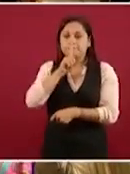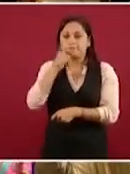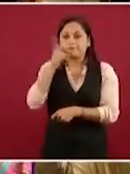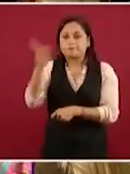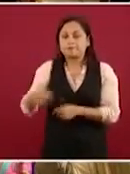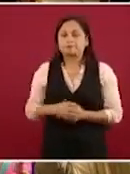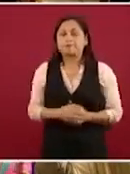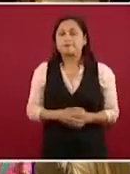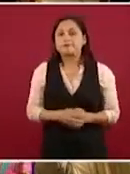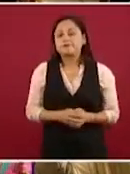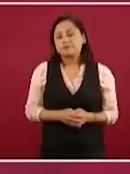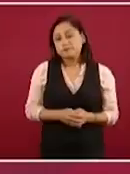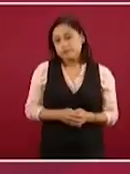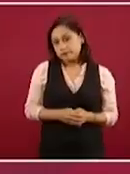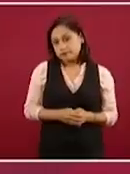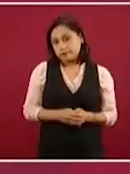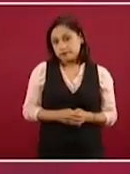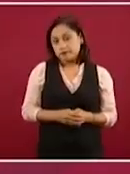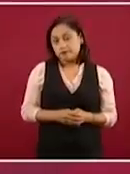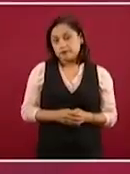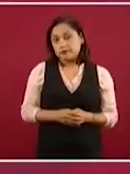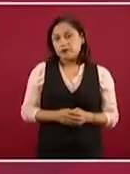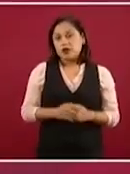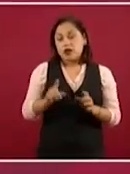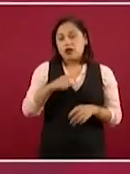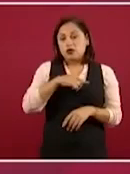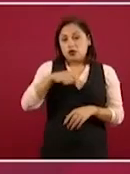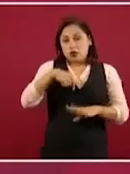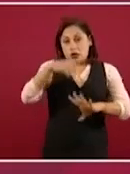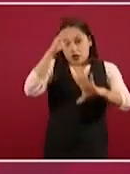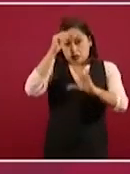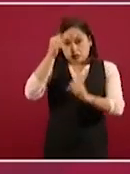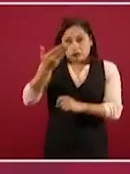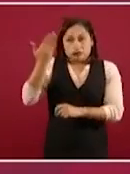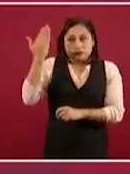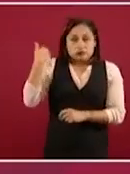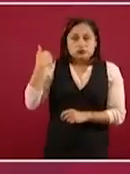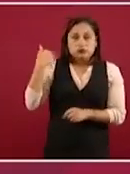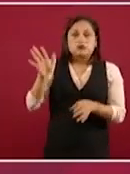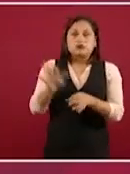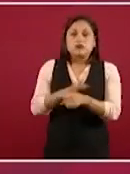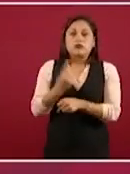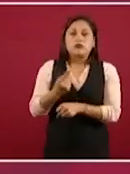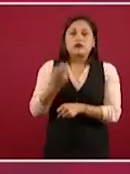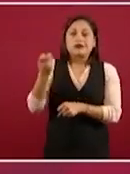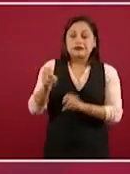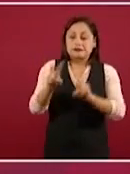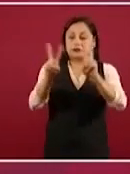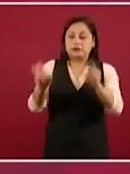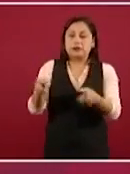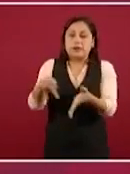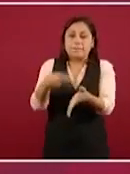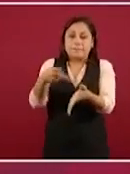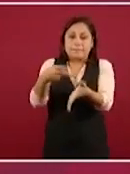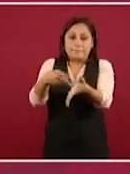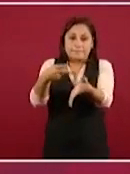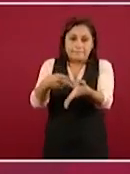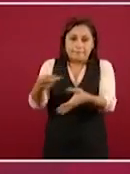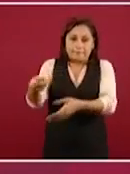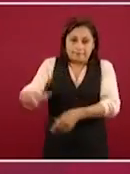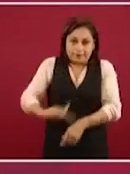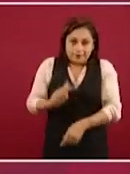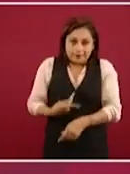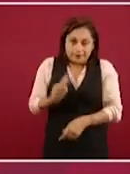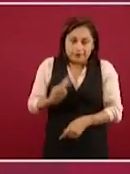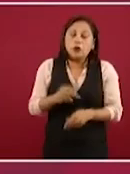acordamos la vez pasada, porque este tema es recurrente, entiendo de